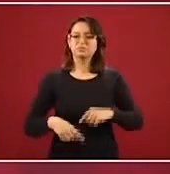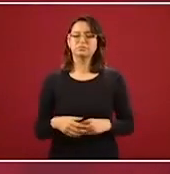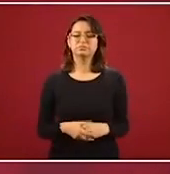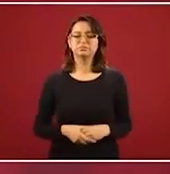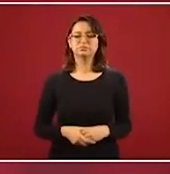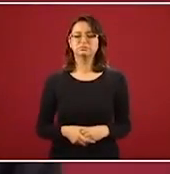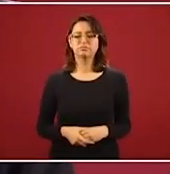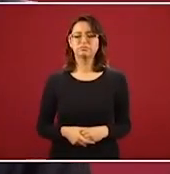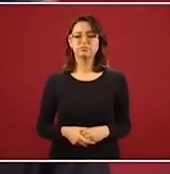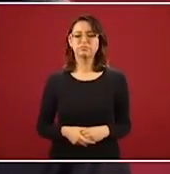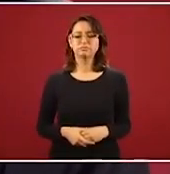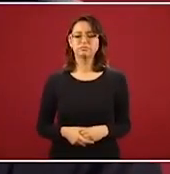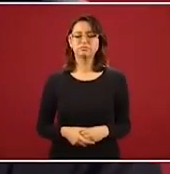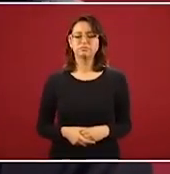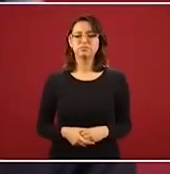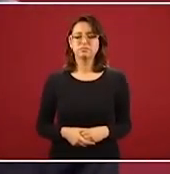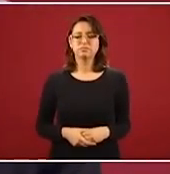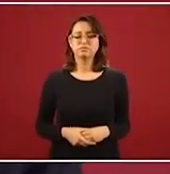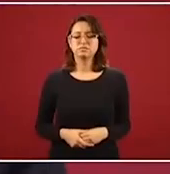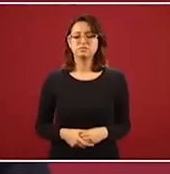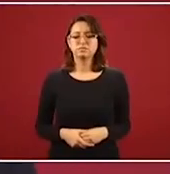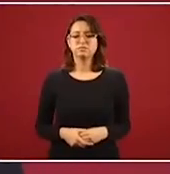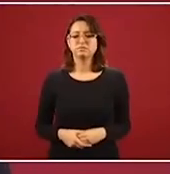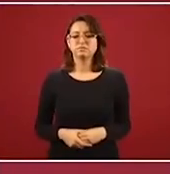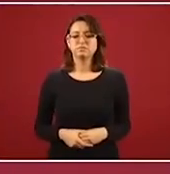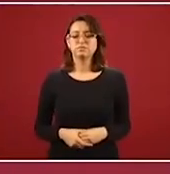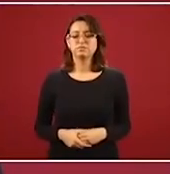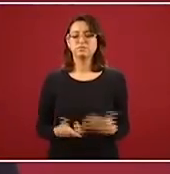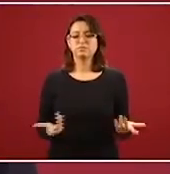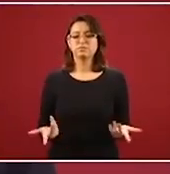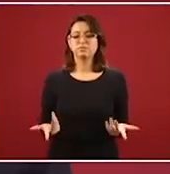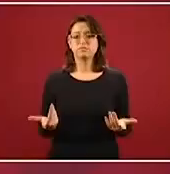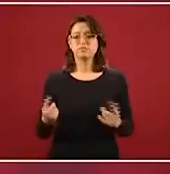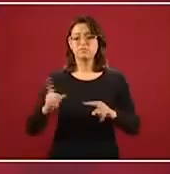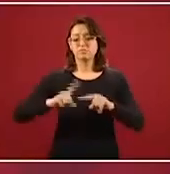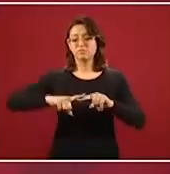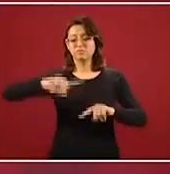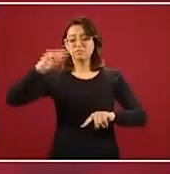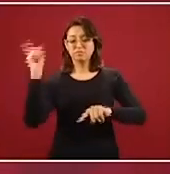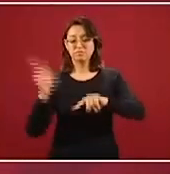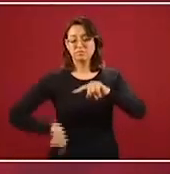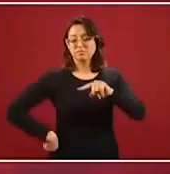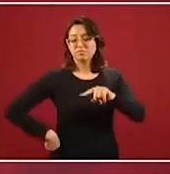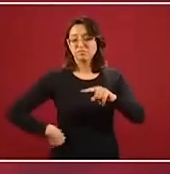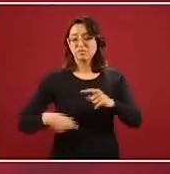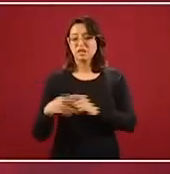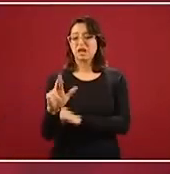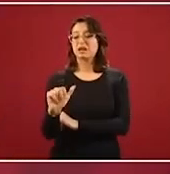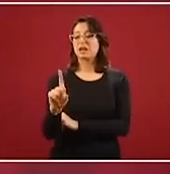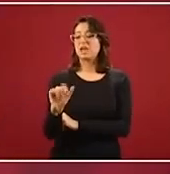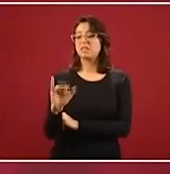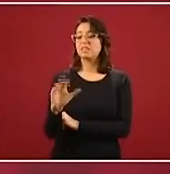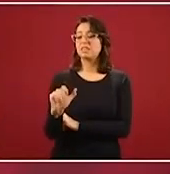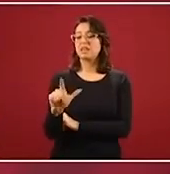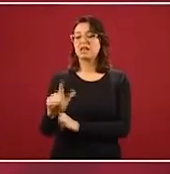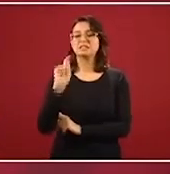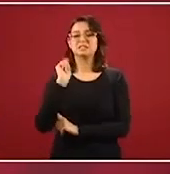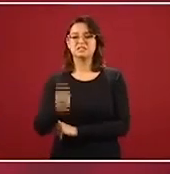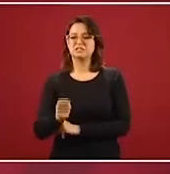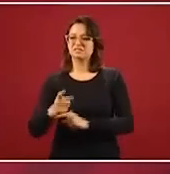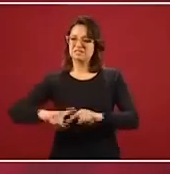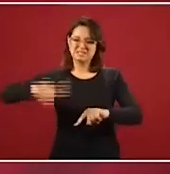Y no hay que tenerle miedo a la palabra radical, viene de raíz, radical es de raíz,